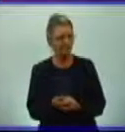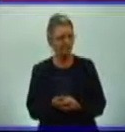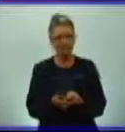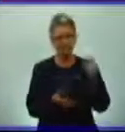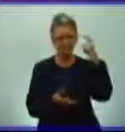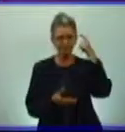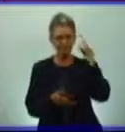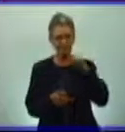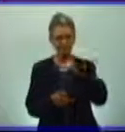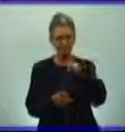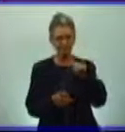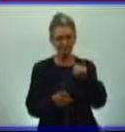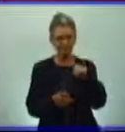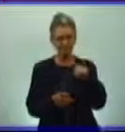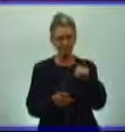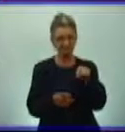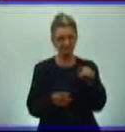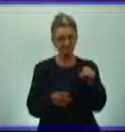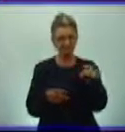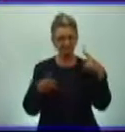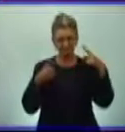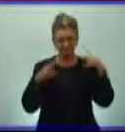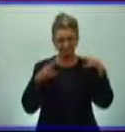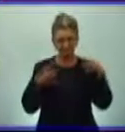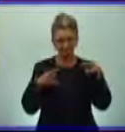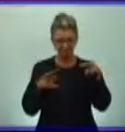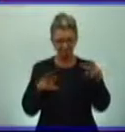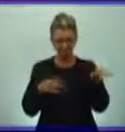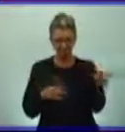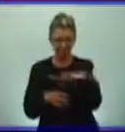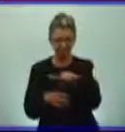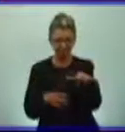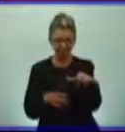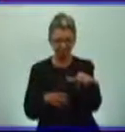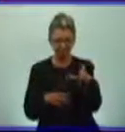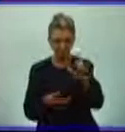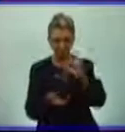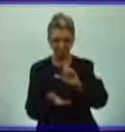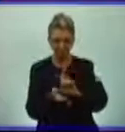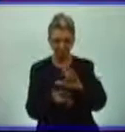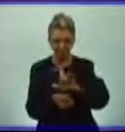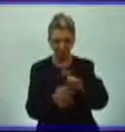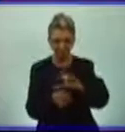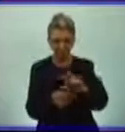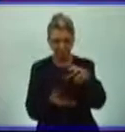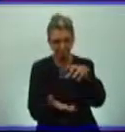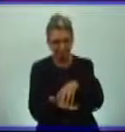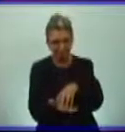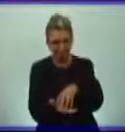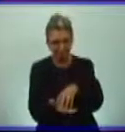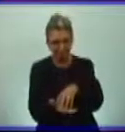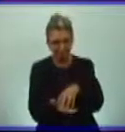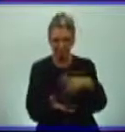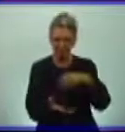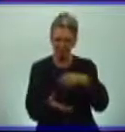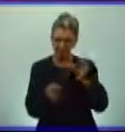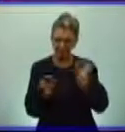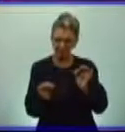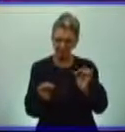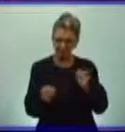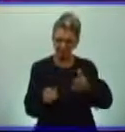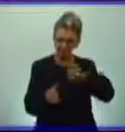¿creen ustedes que la vida de los que vivan en el campo será igual a la de los que vivan en la ciudad? ¿Tendrán los mismos